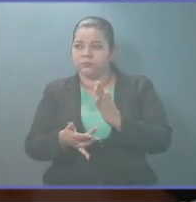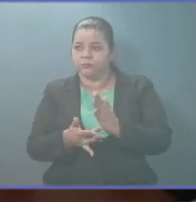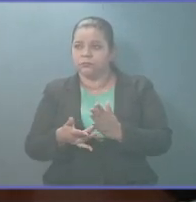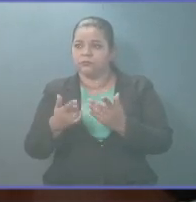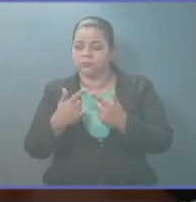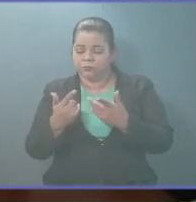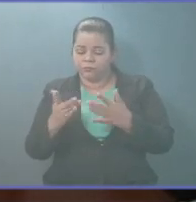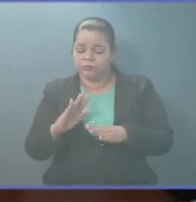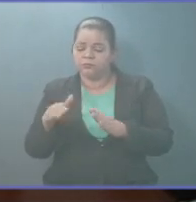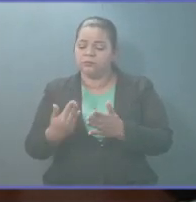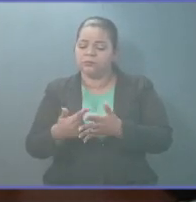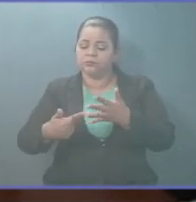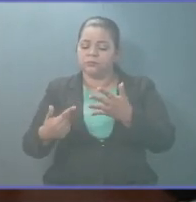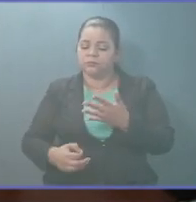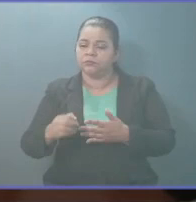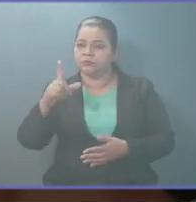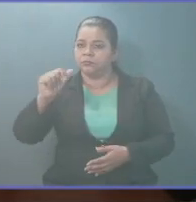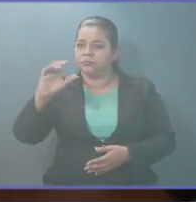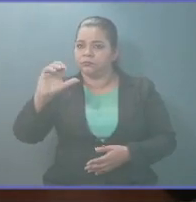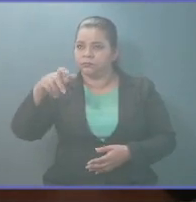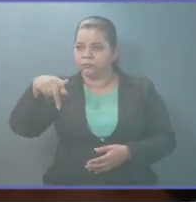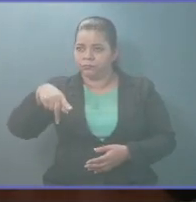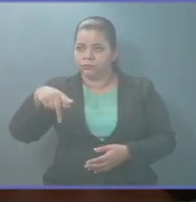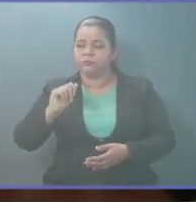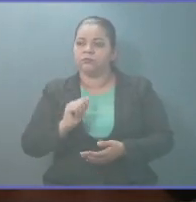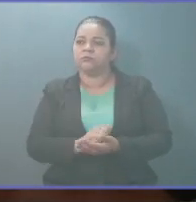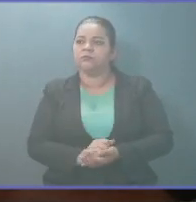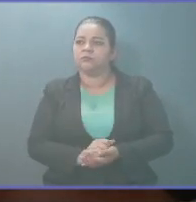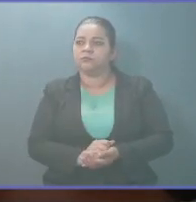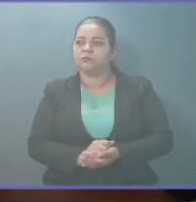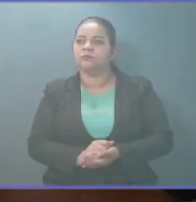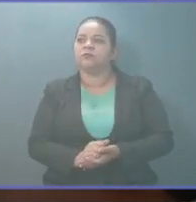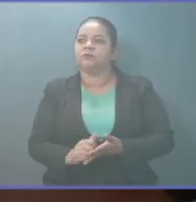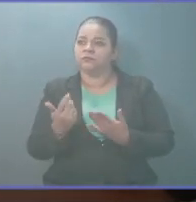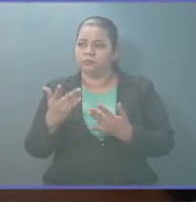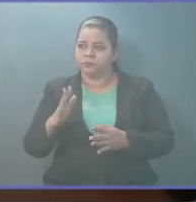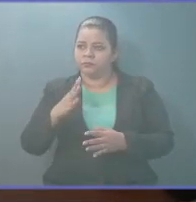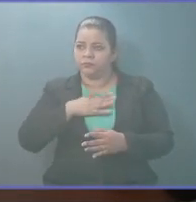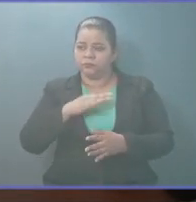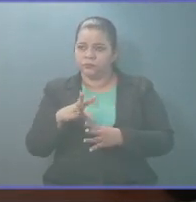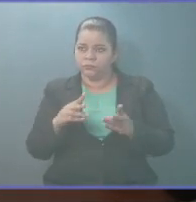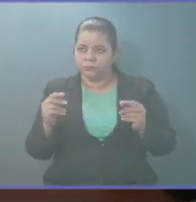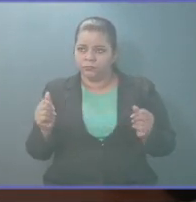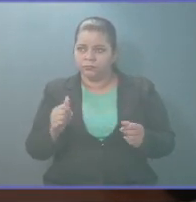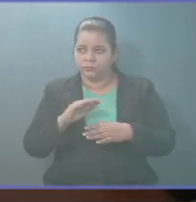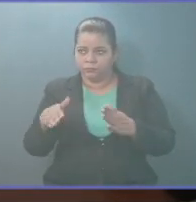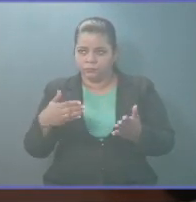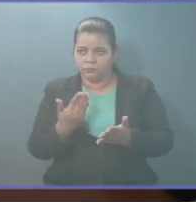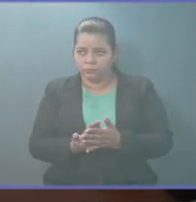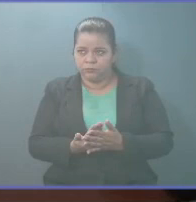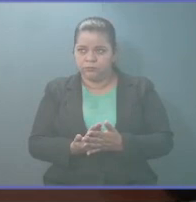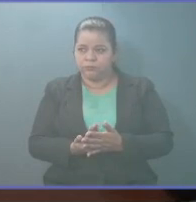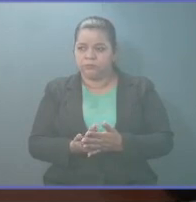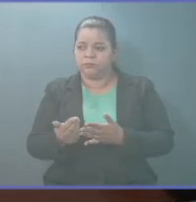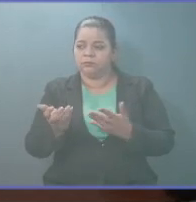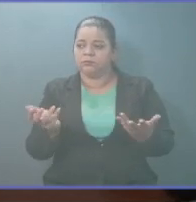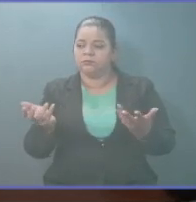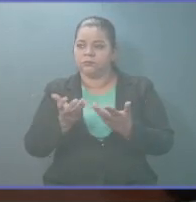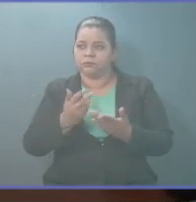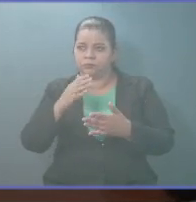regulados en la Ley de Adquisiciones y Contrataciones de la Administración Pública, en los cuales el resultado de la evaluación de la entidad contratante sea